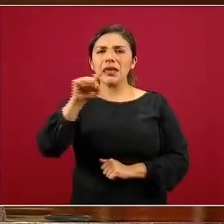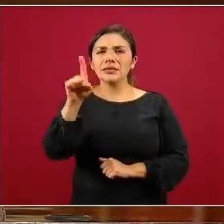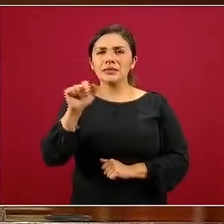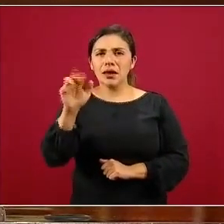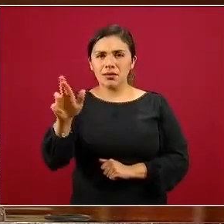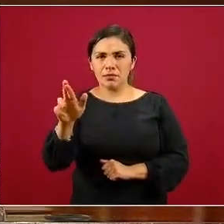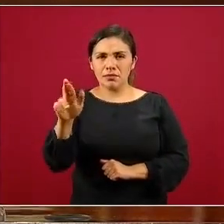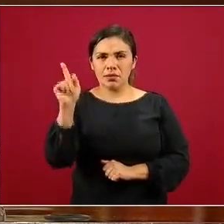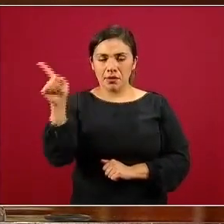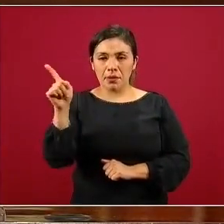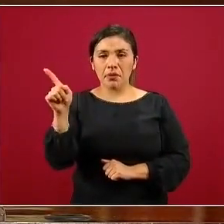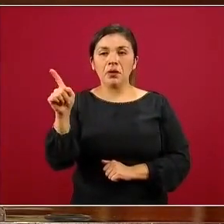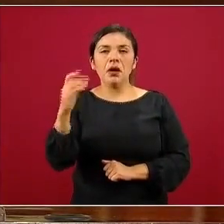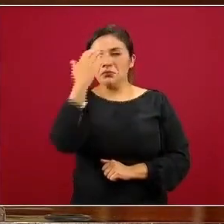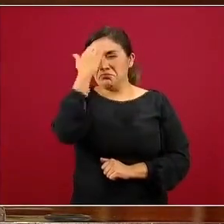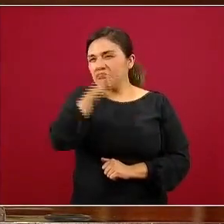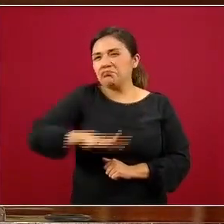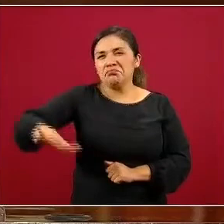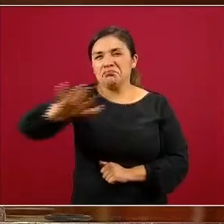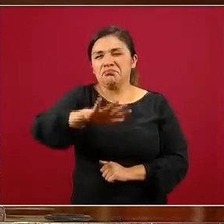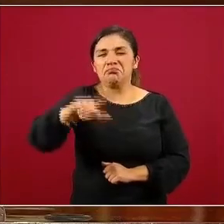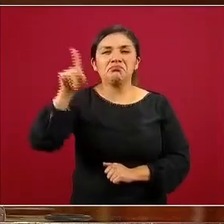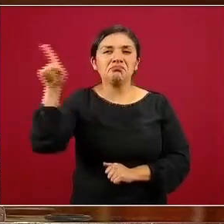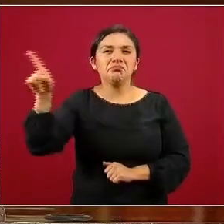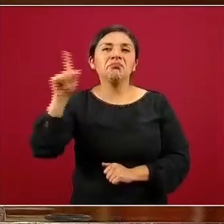Salazar, mejor conocido en